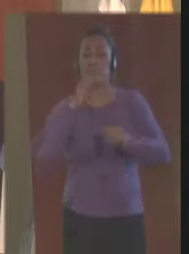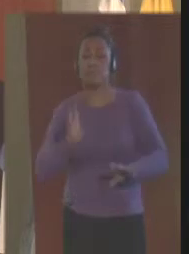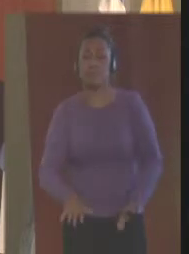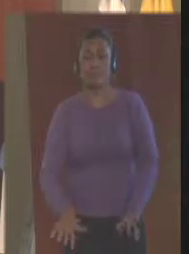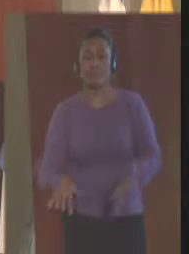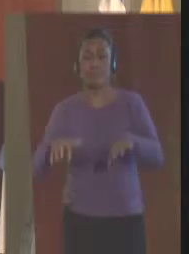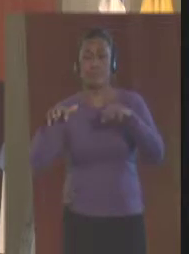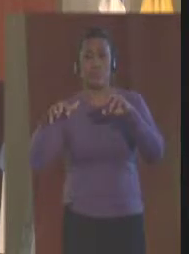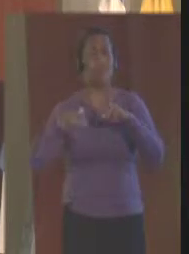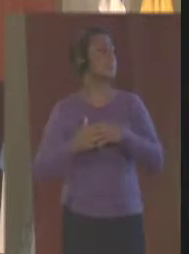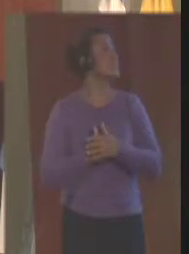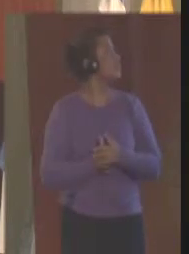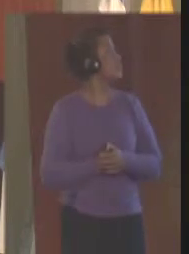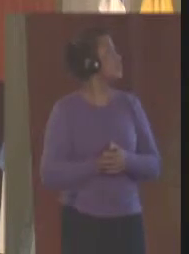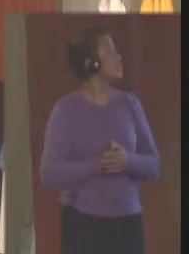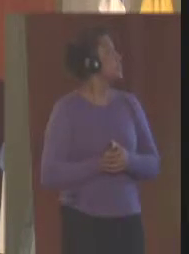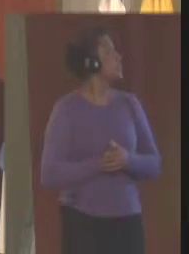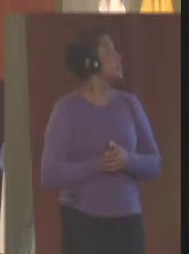inundaciones,